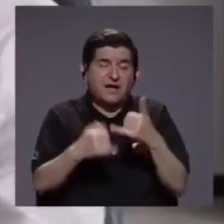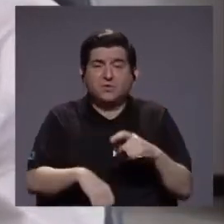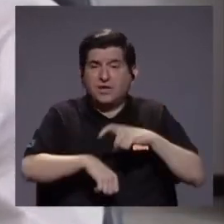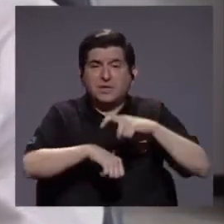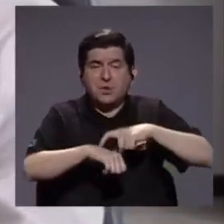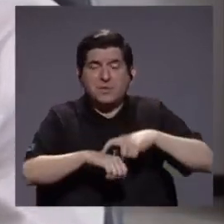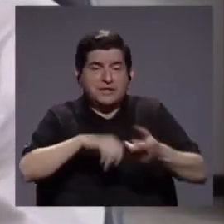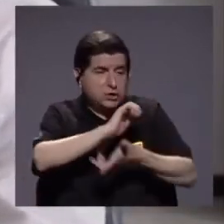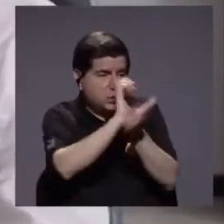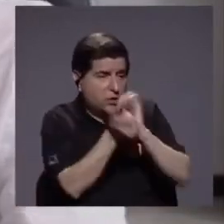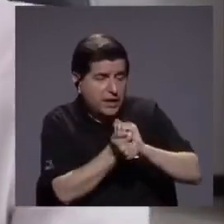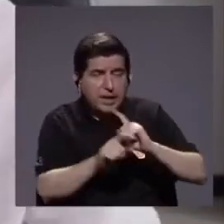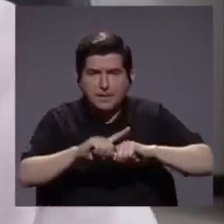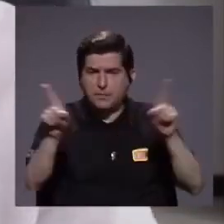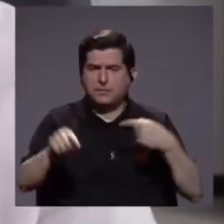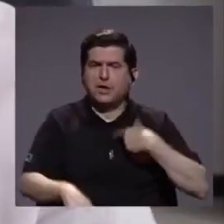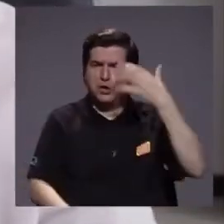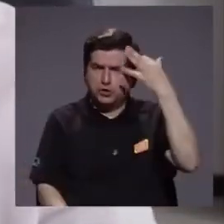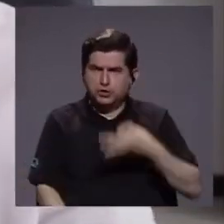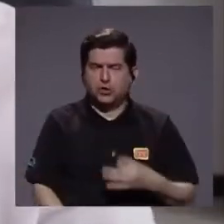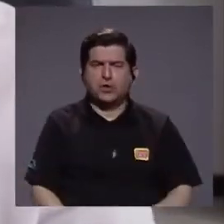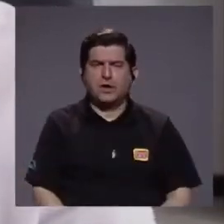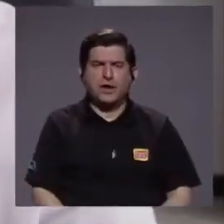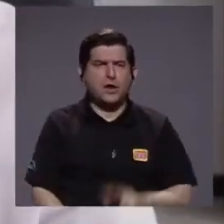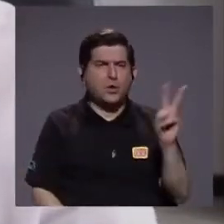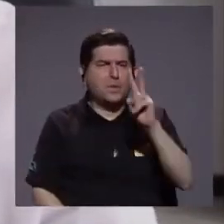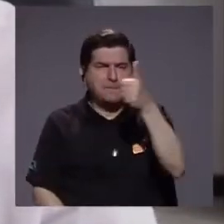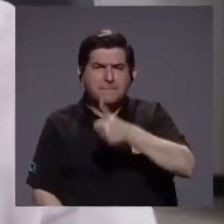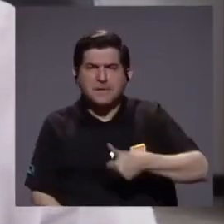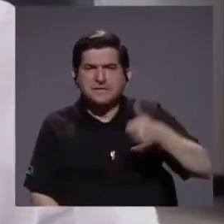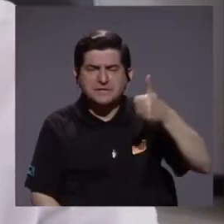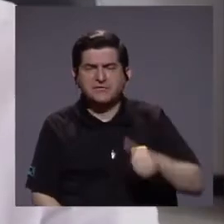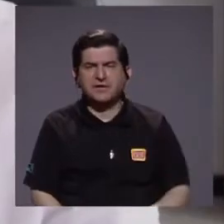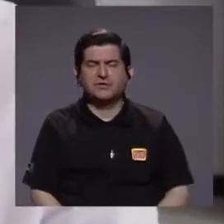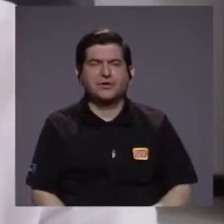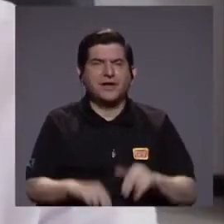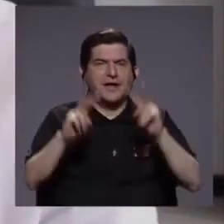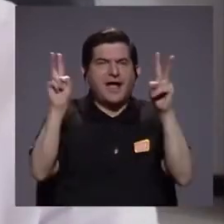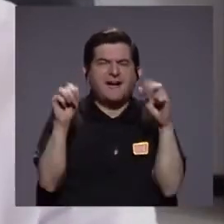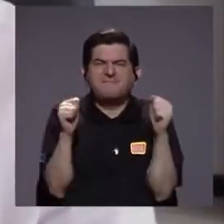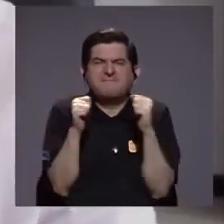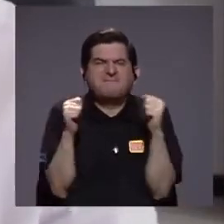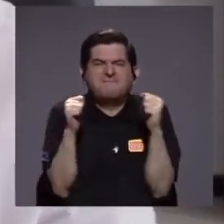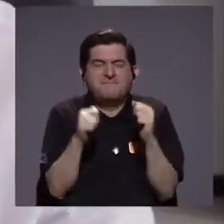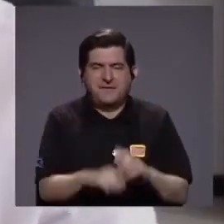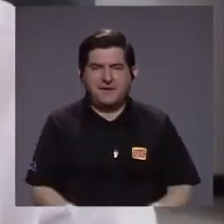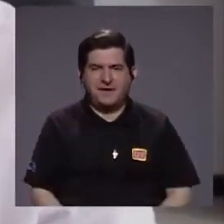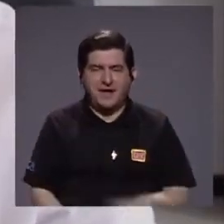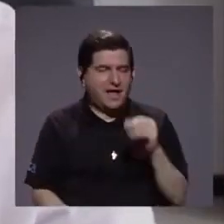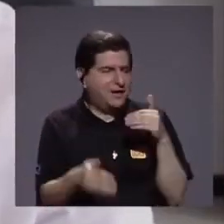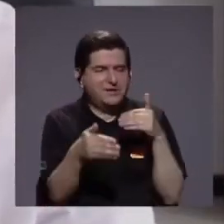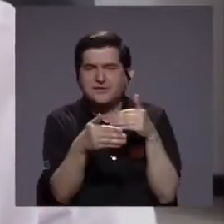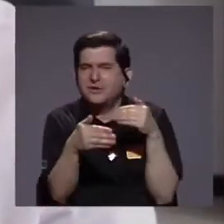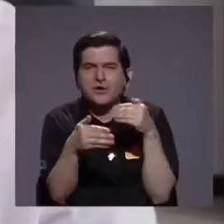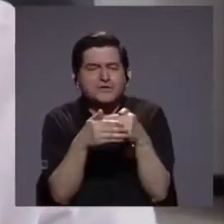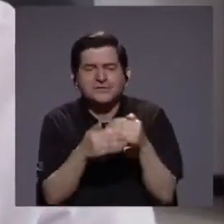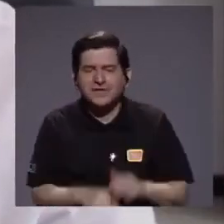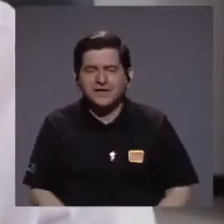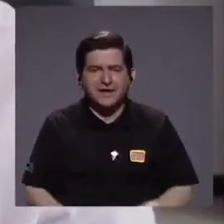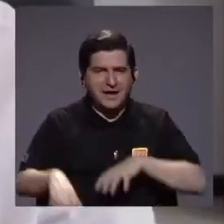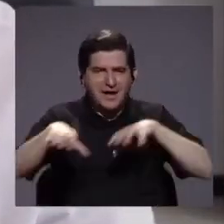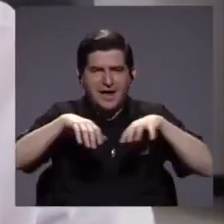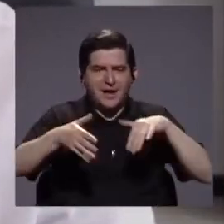transición, pero me parece que ha sido una vicerrectoría fría, una vicerrectoría que no ha sido cercana al